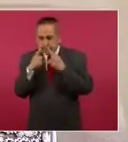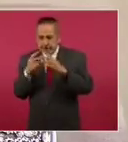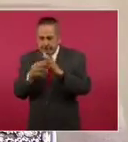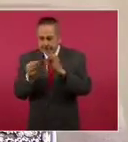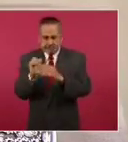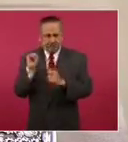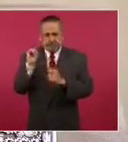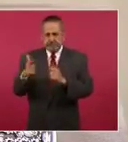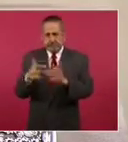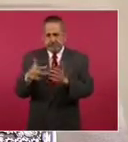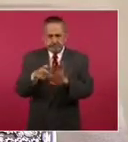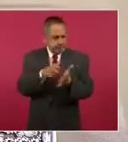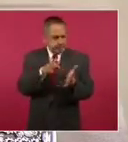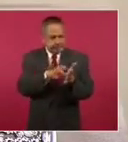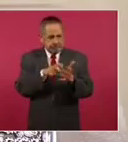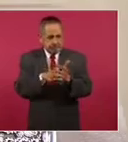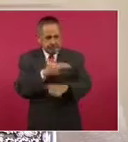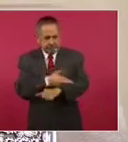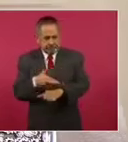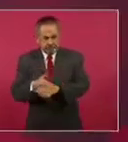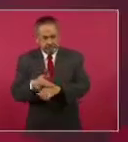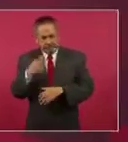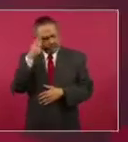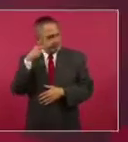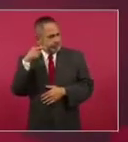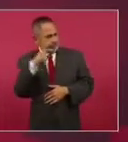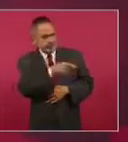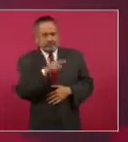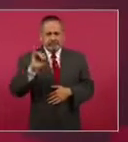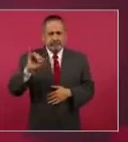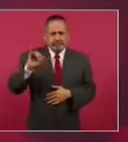para que esa función